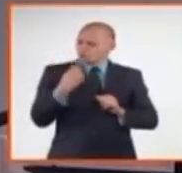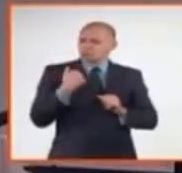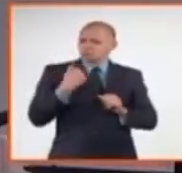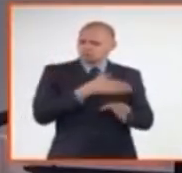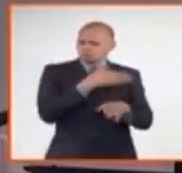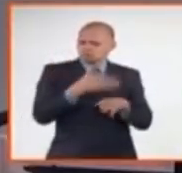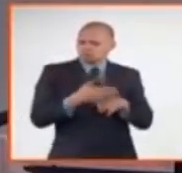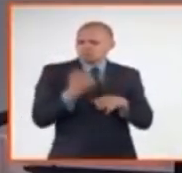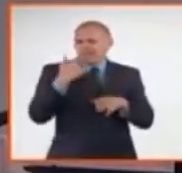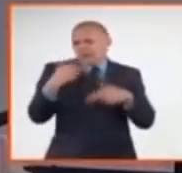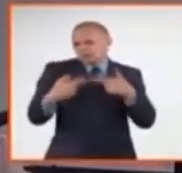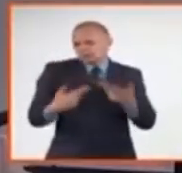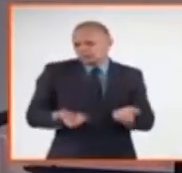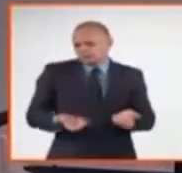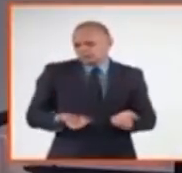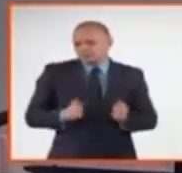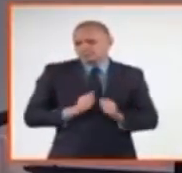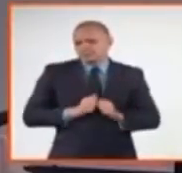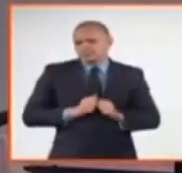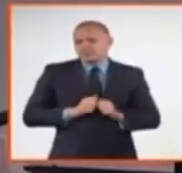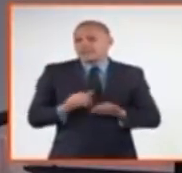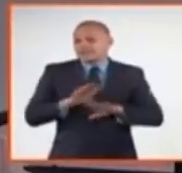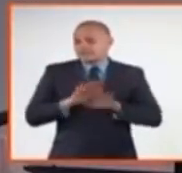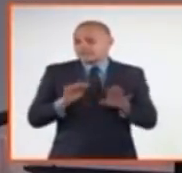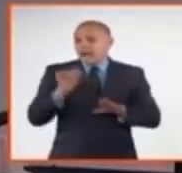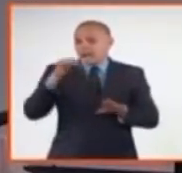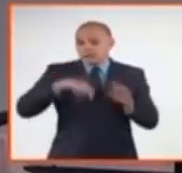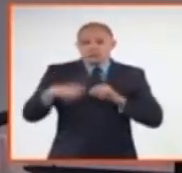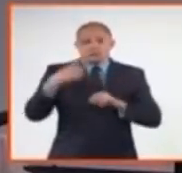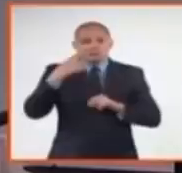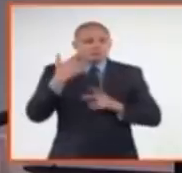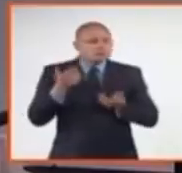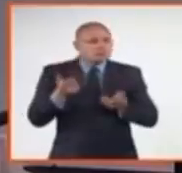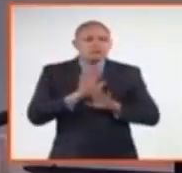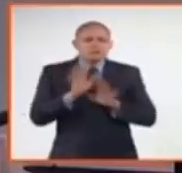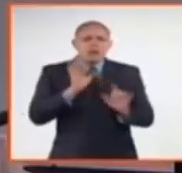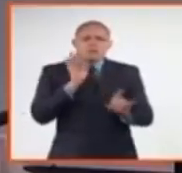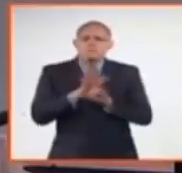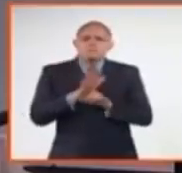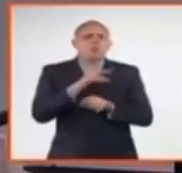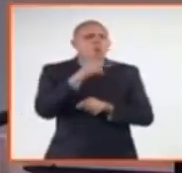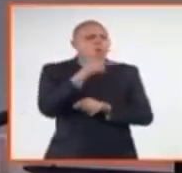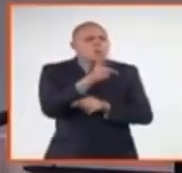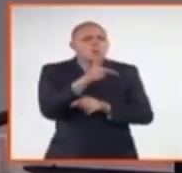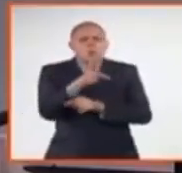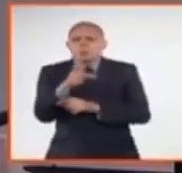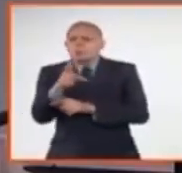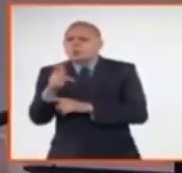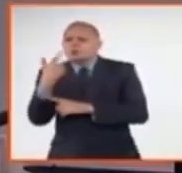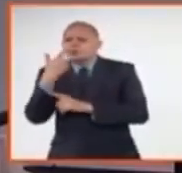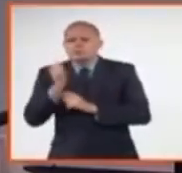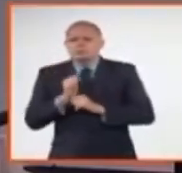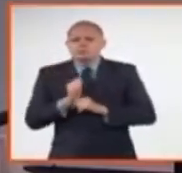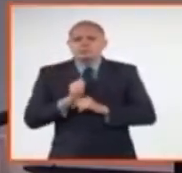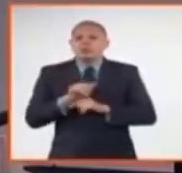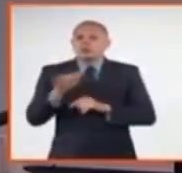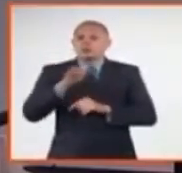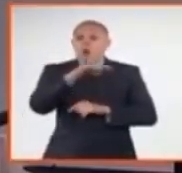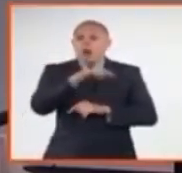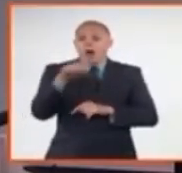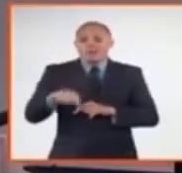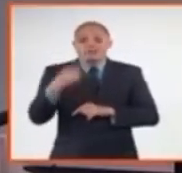que la introducción de las vacunas ha existido y han estado ocurriendo en el contexto de la circulación de estas variantes